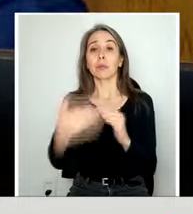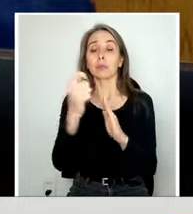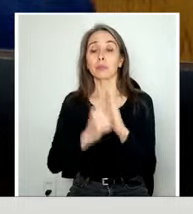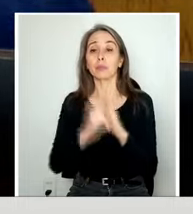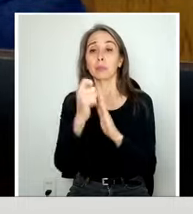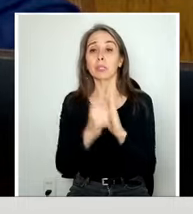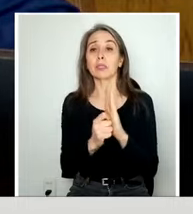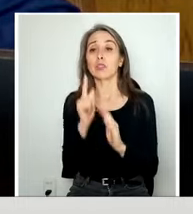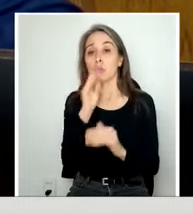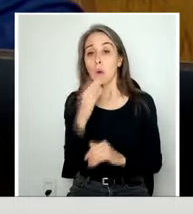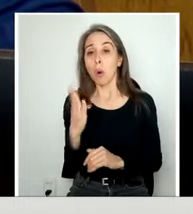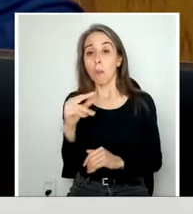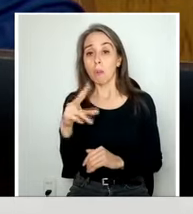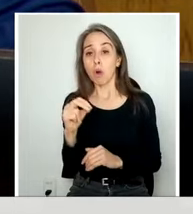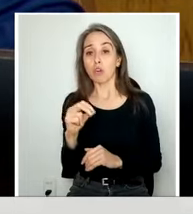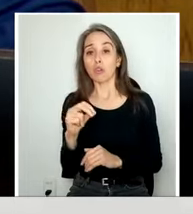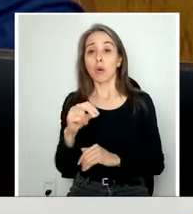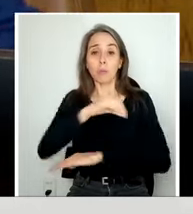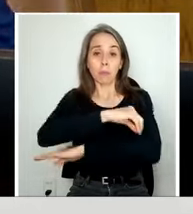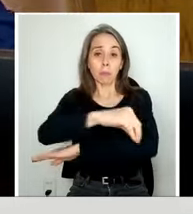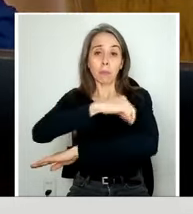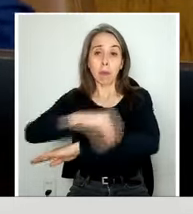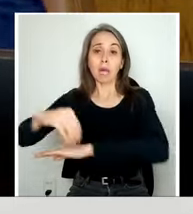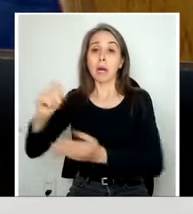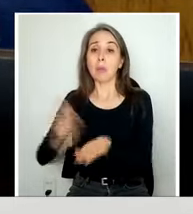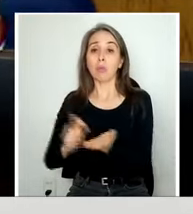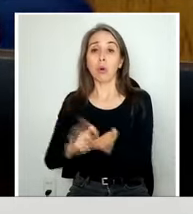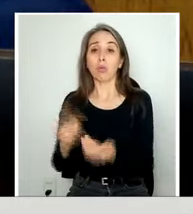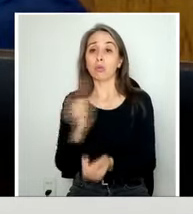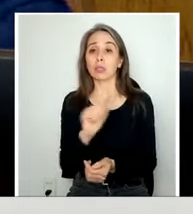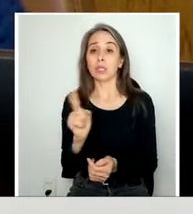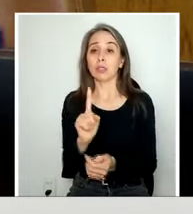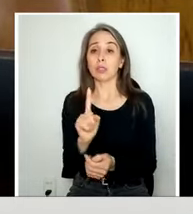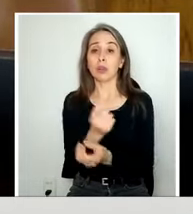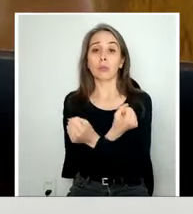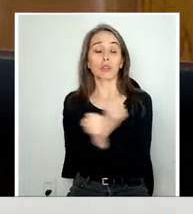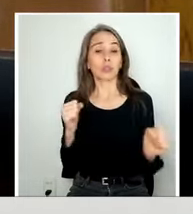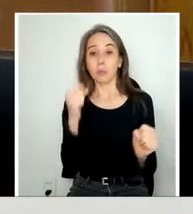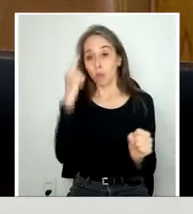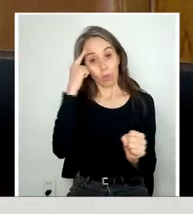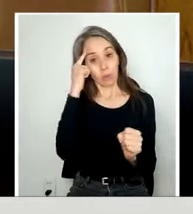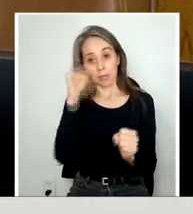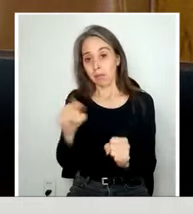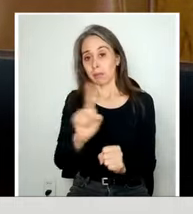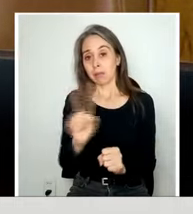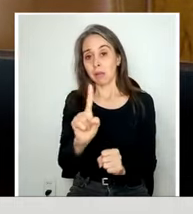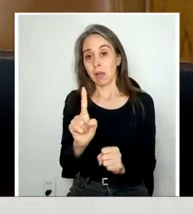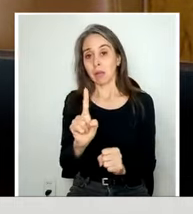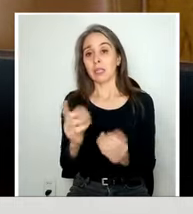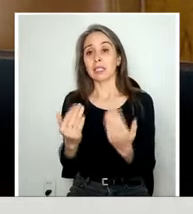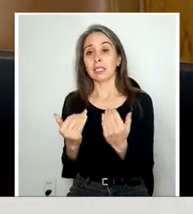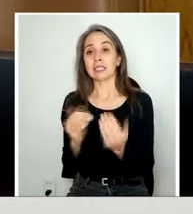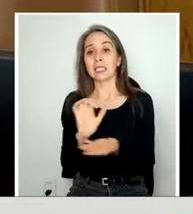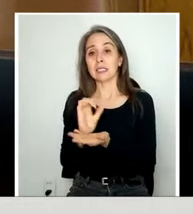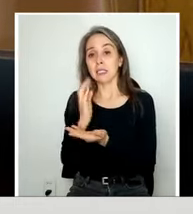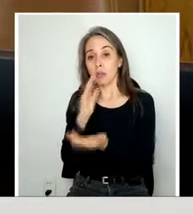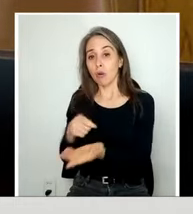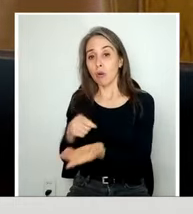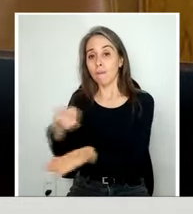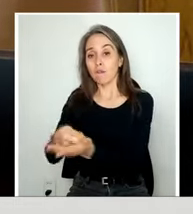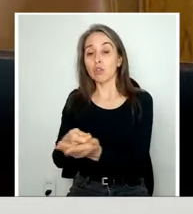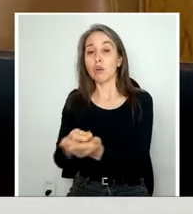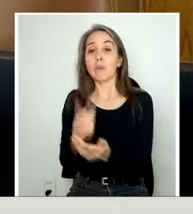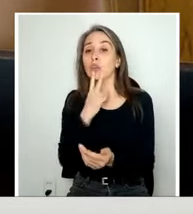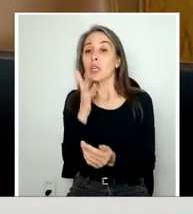Bono para poder producir porque eso es impensado hoy día necesitan un Bono para llegar a fin de mes